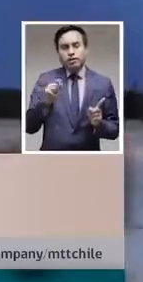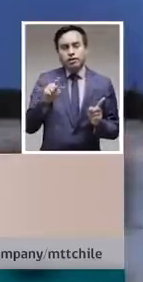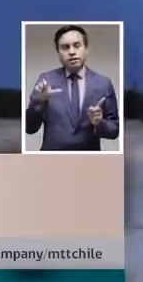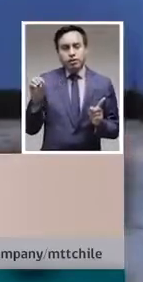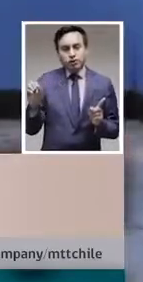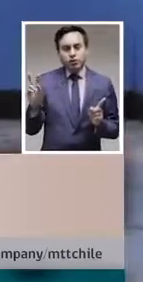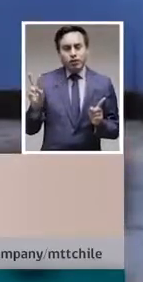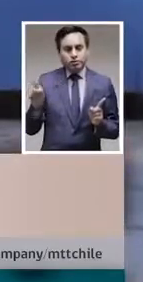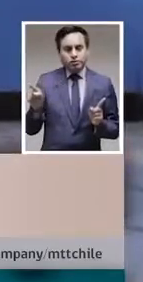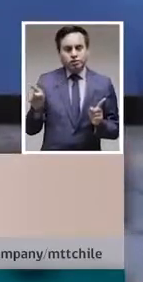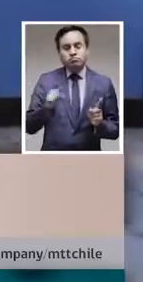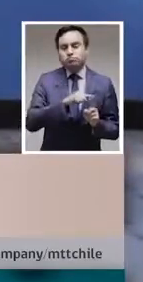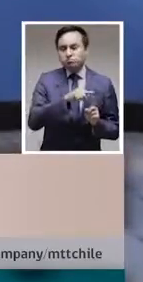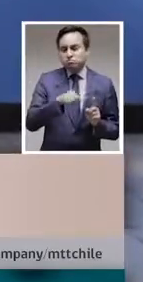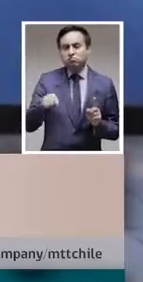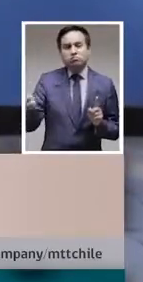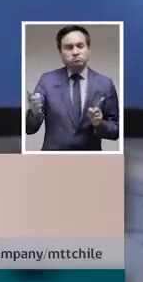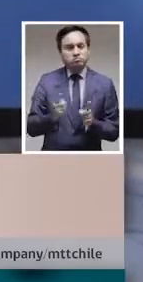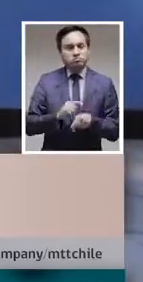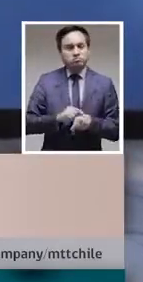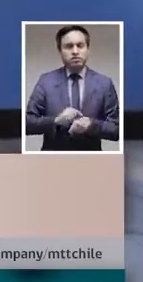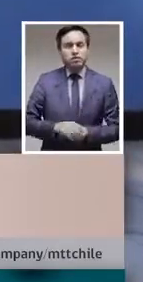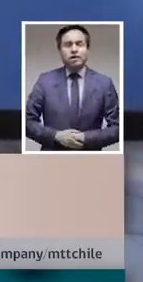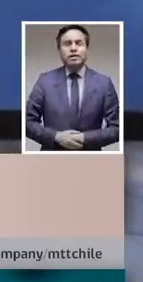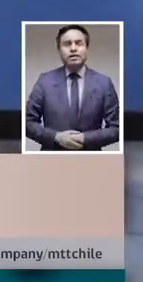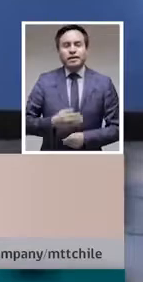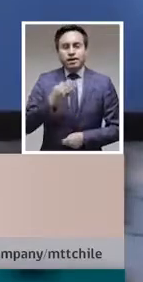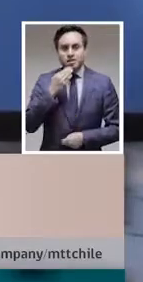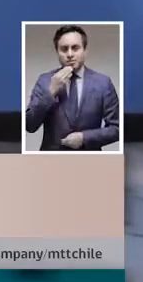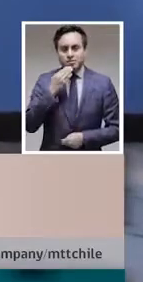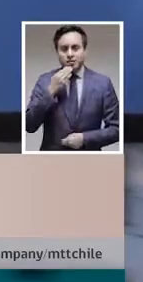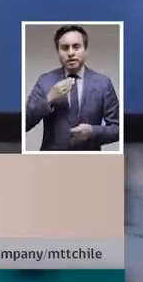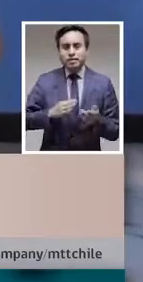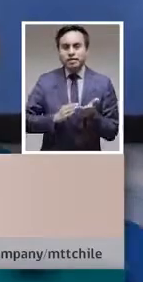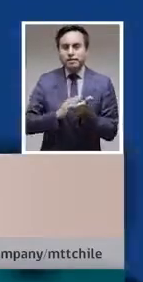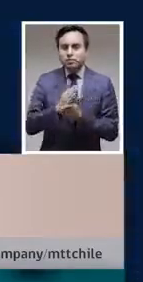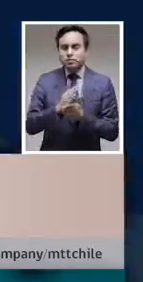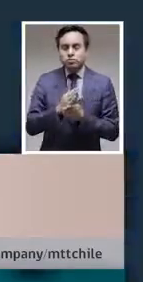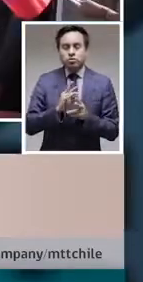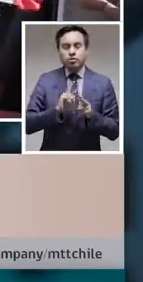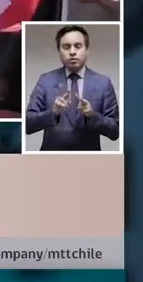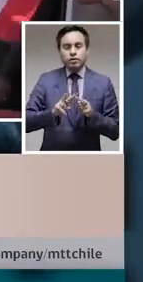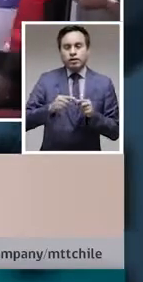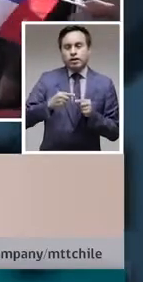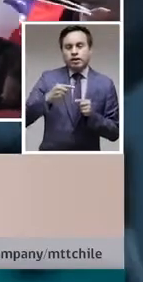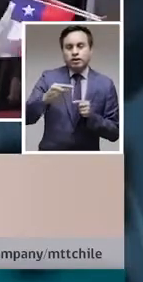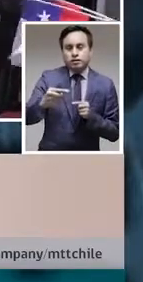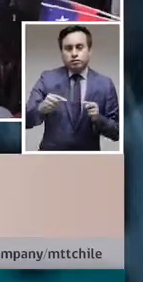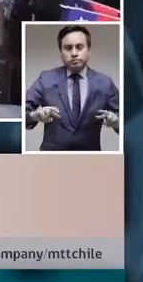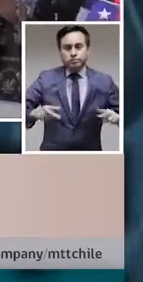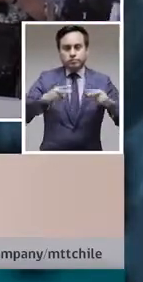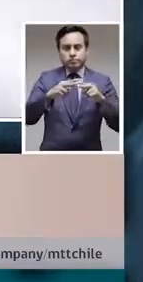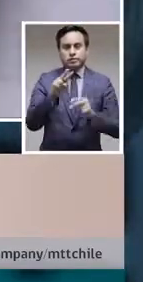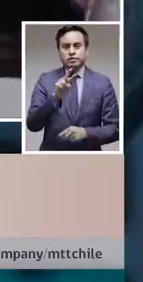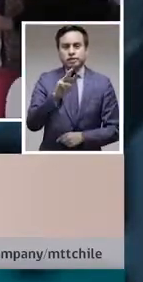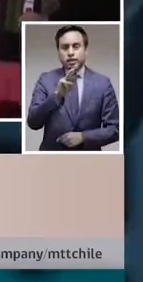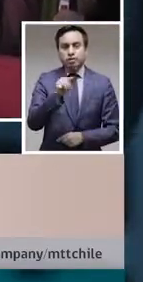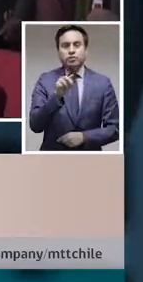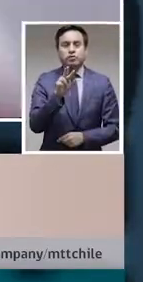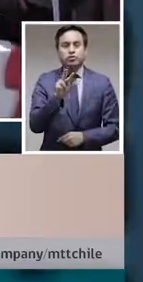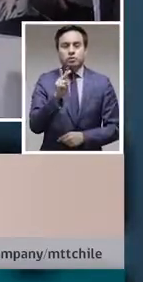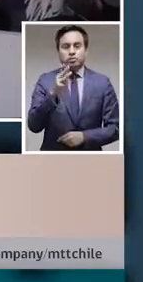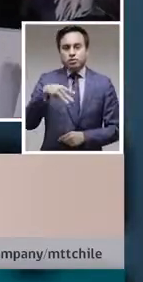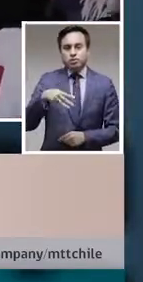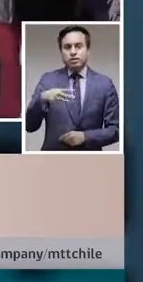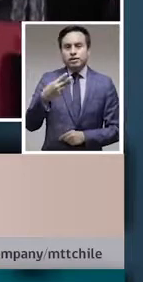en el área oriente. También se dio inicio a obras de extensión, entre ellas 3,8 kilómetros y